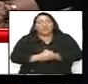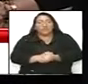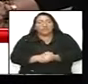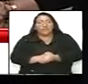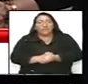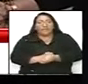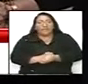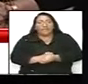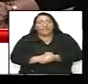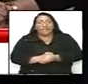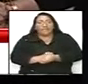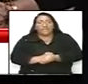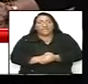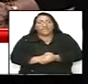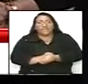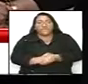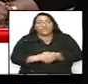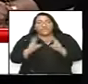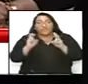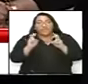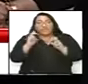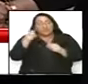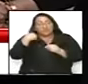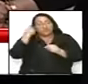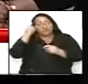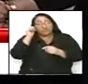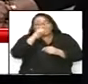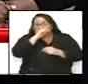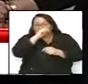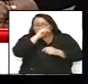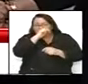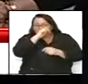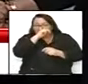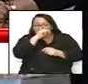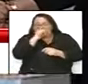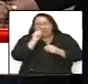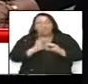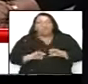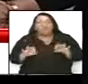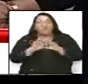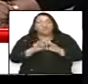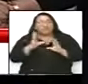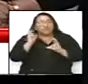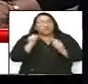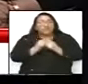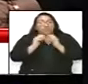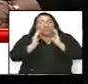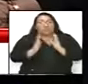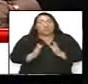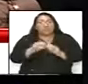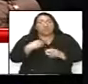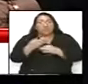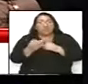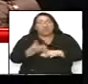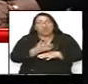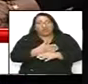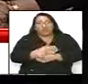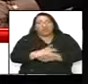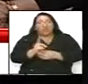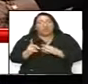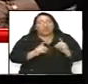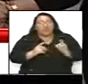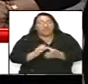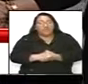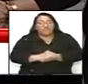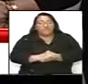Son temas que consideramos que son de gravital importancia, se ha escuchado con atención y, como digo, ha habido un